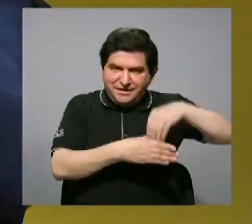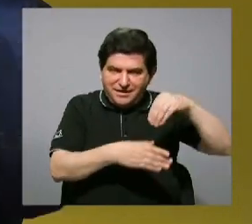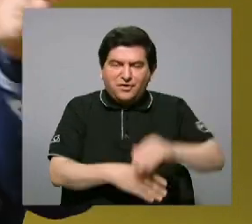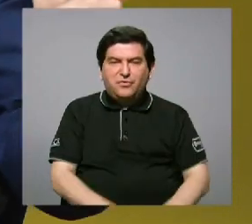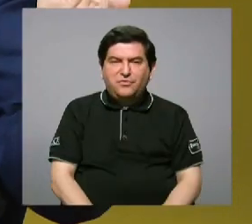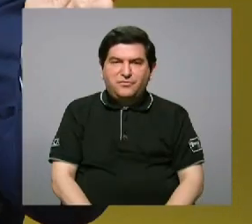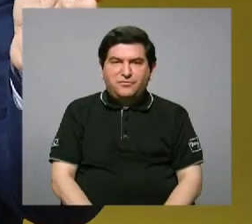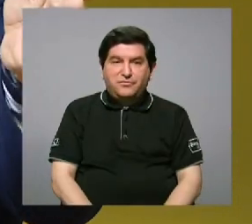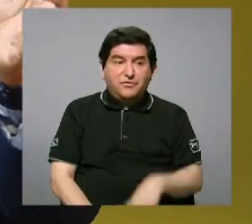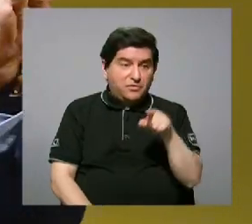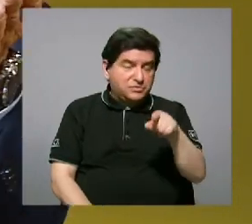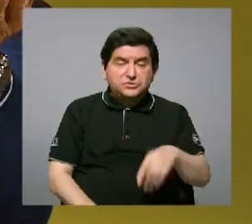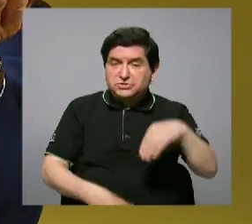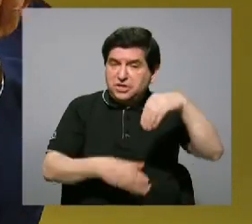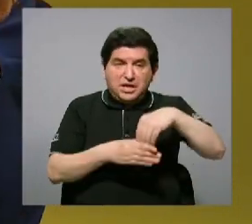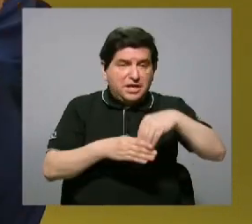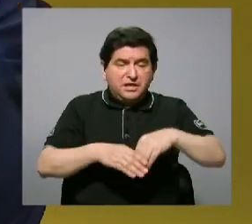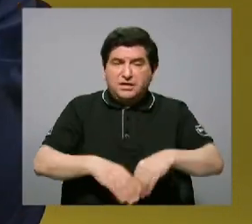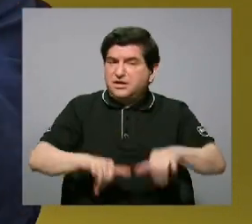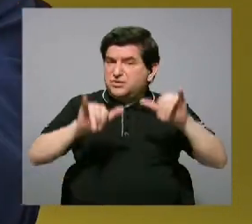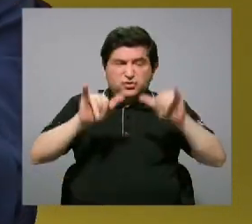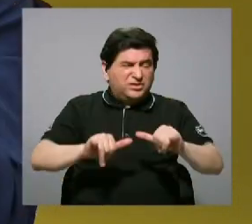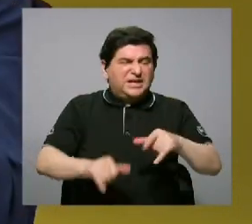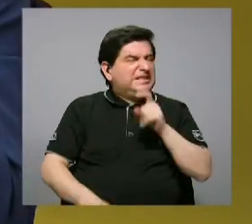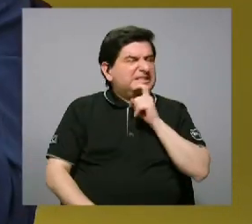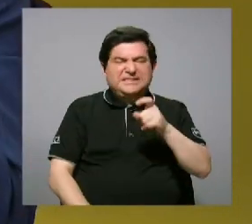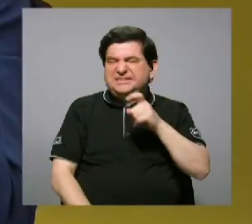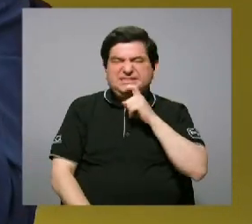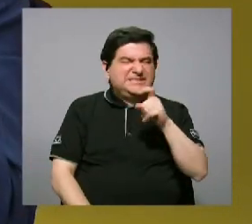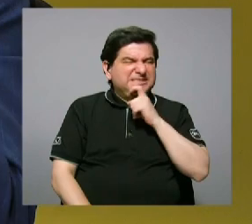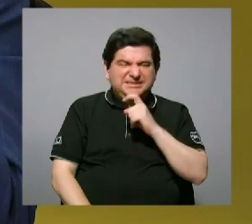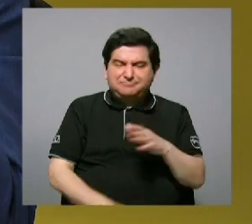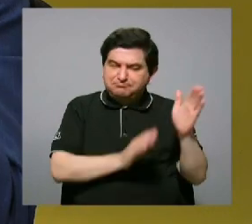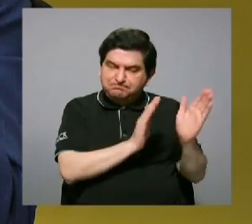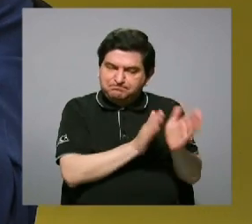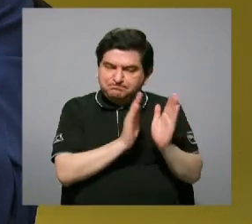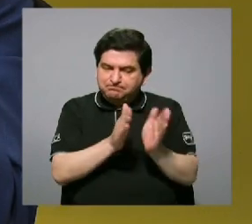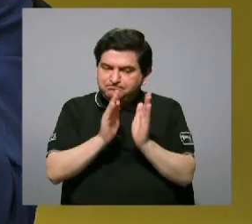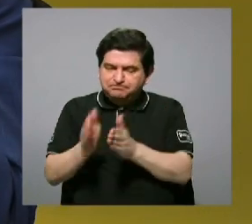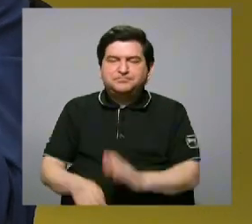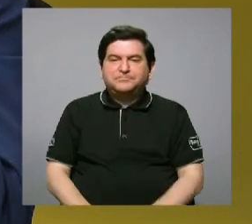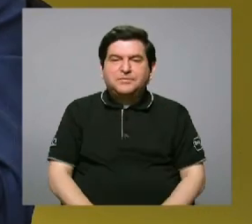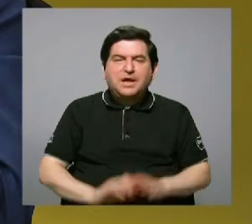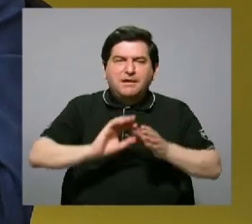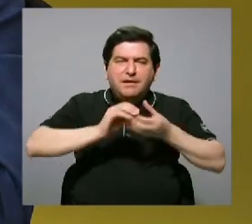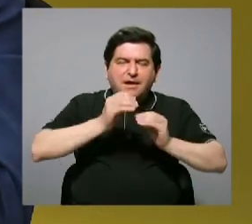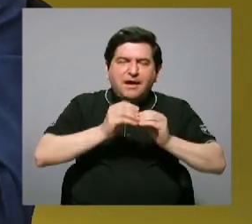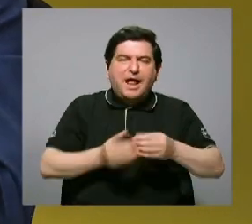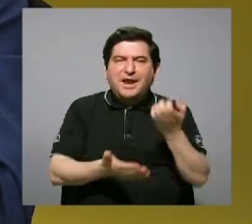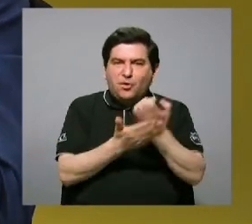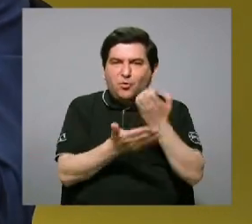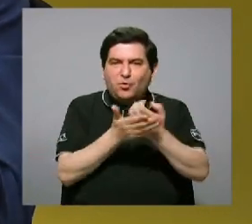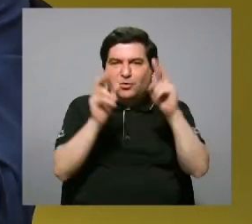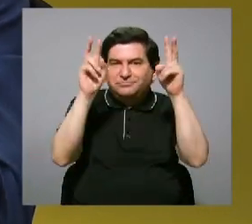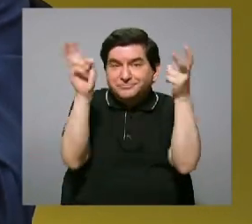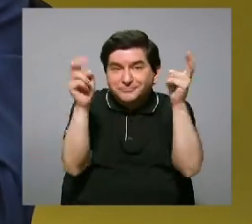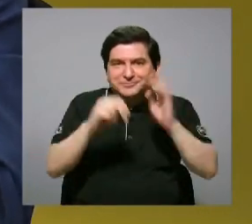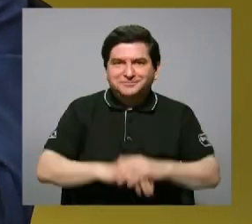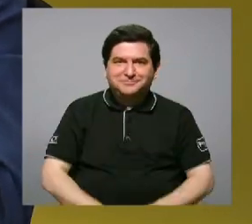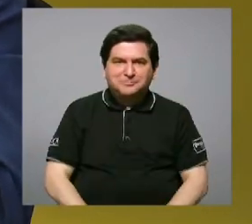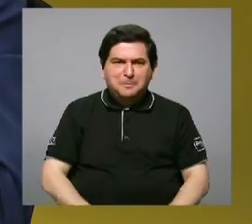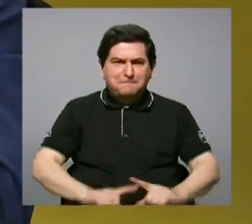si mis ingresos no fueran estables, es muy difícil programar. El cálculo económico que llamamos nosotros, ¿verdad?